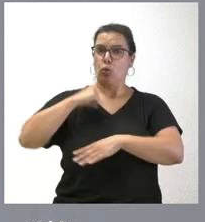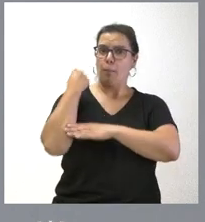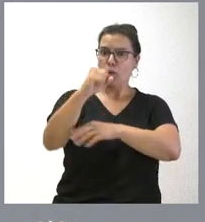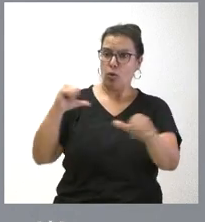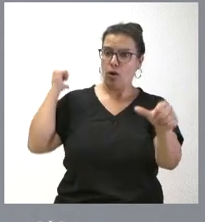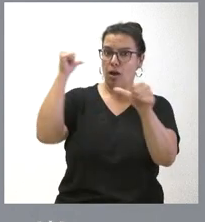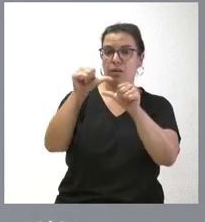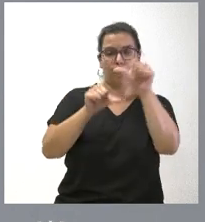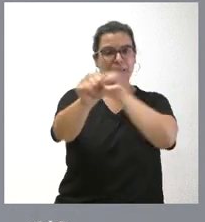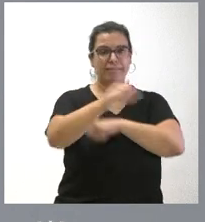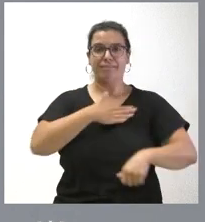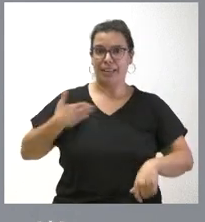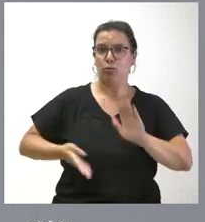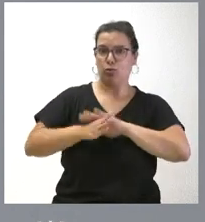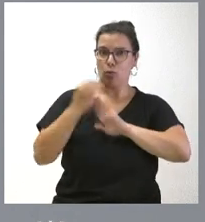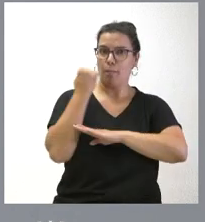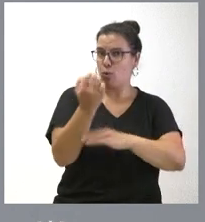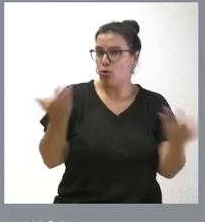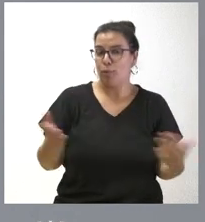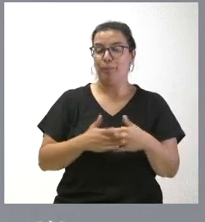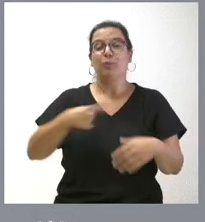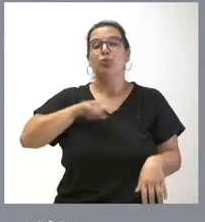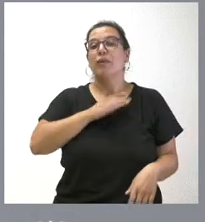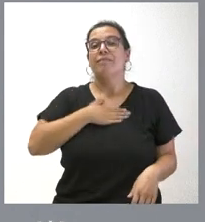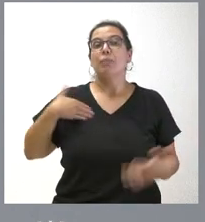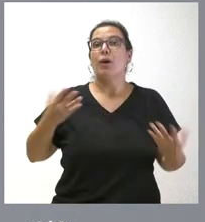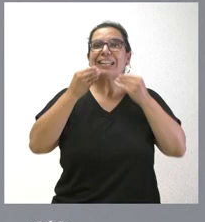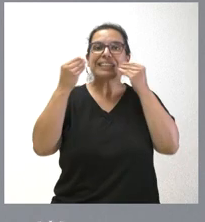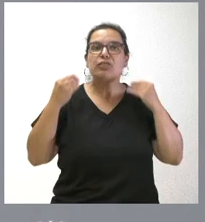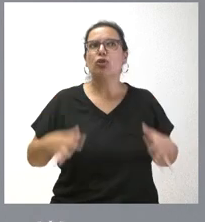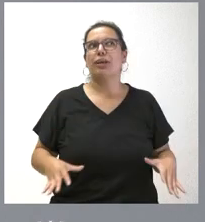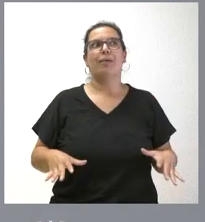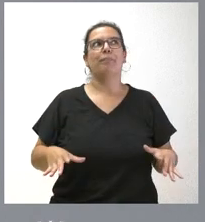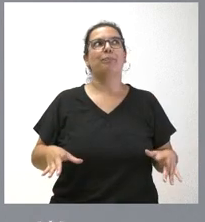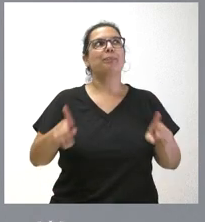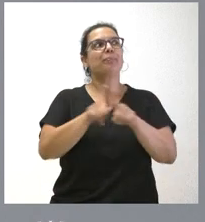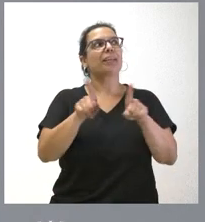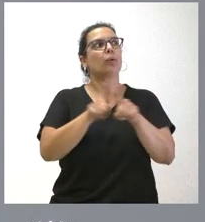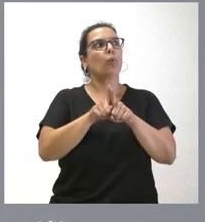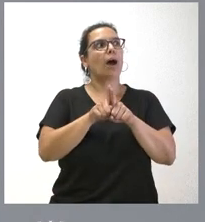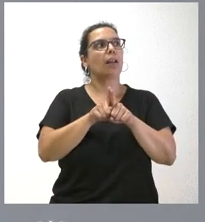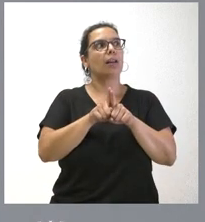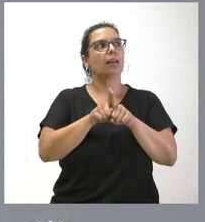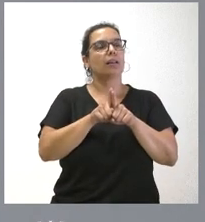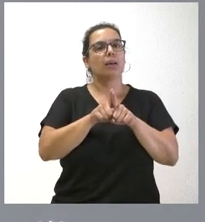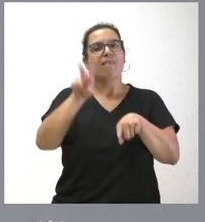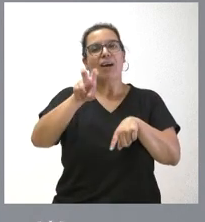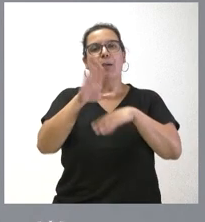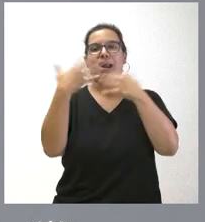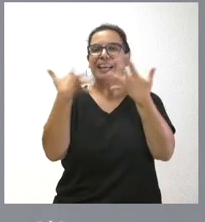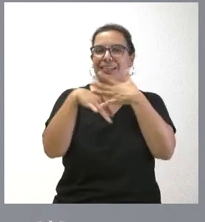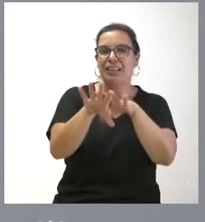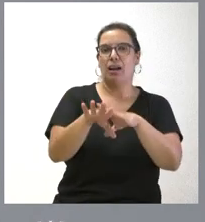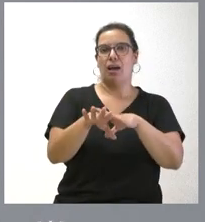que nuestra idea es seguirlo apoyando nuestra voluntad Es que la historia sea un elemento común de integración